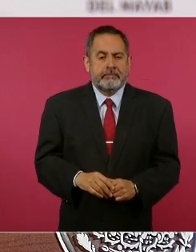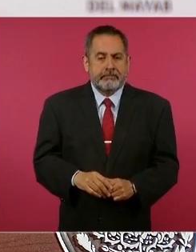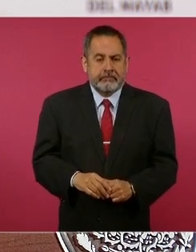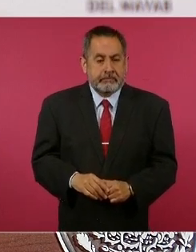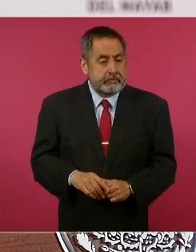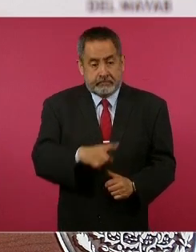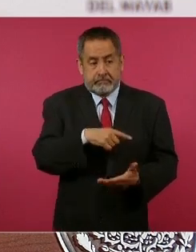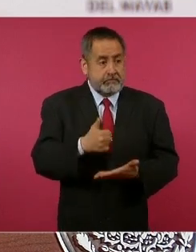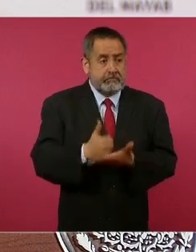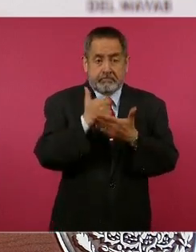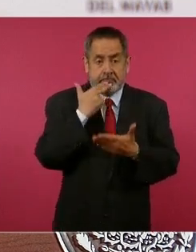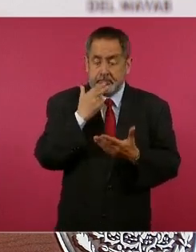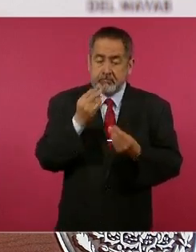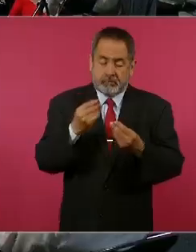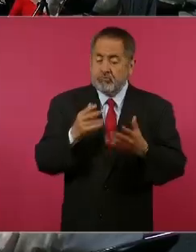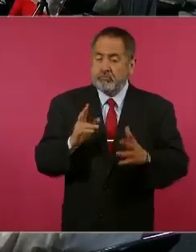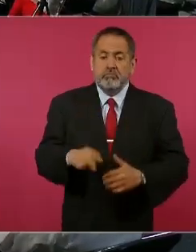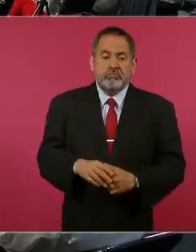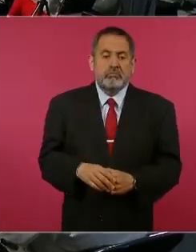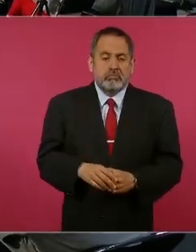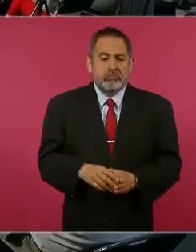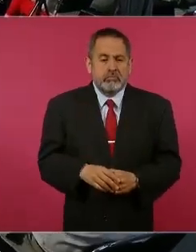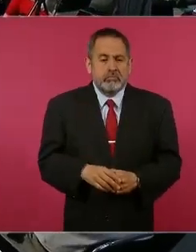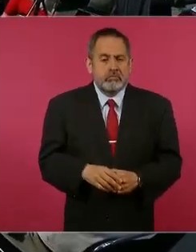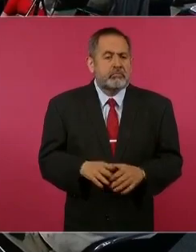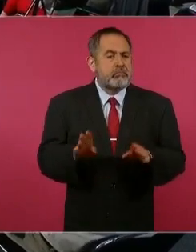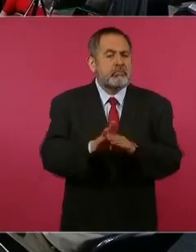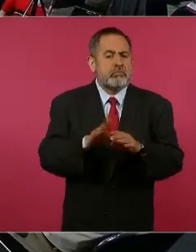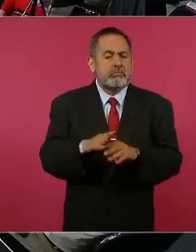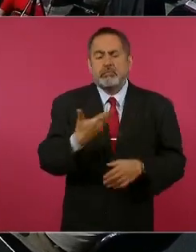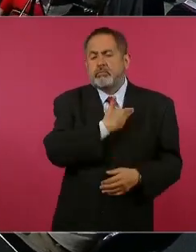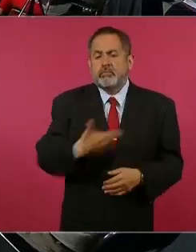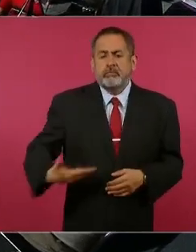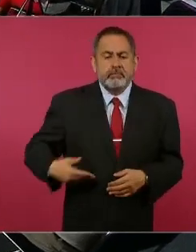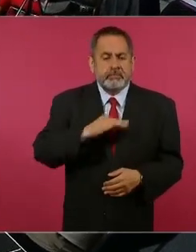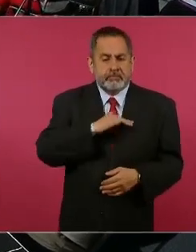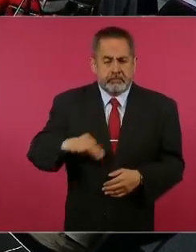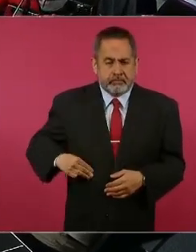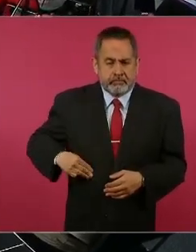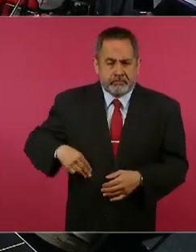nos va a ayudar mucho. ¿Cómo se elige a los presidentes municipales?